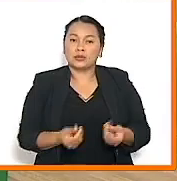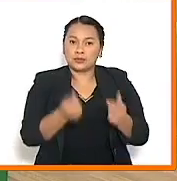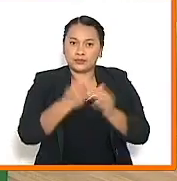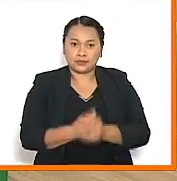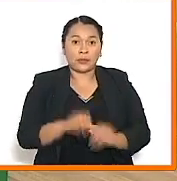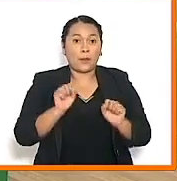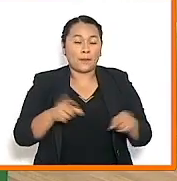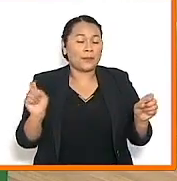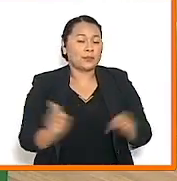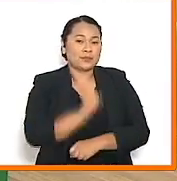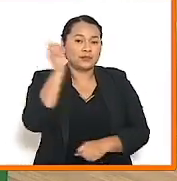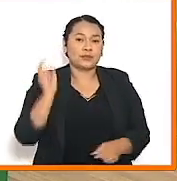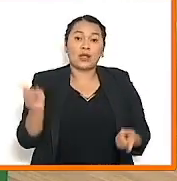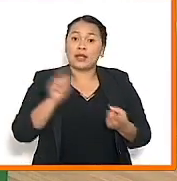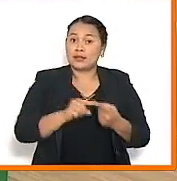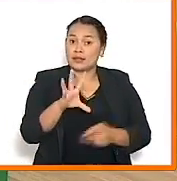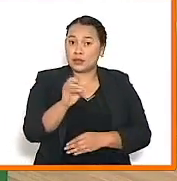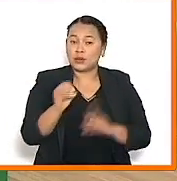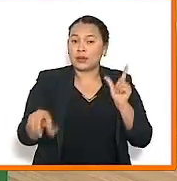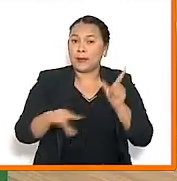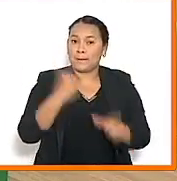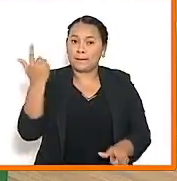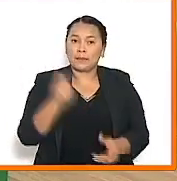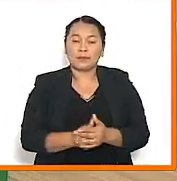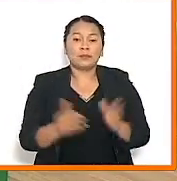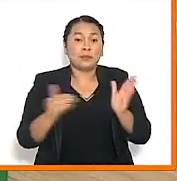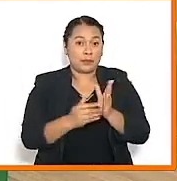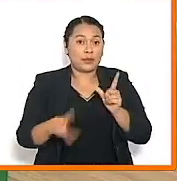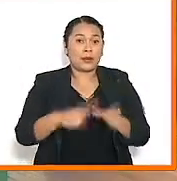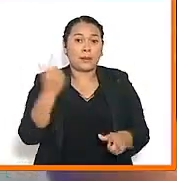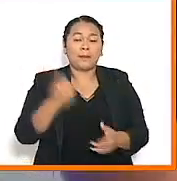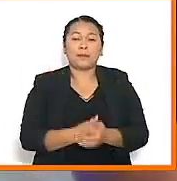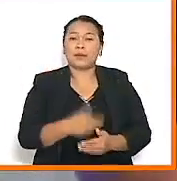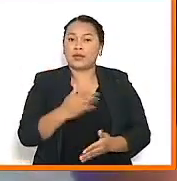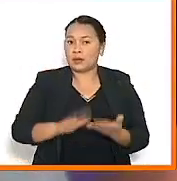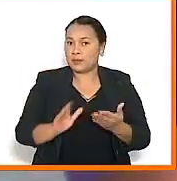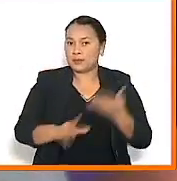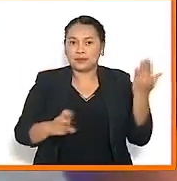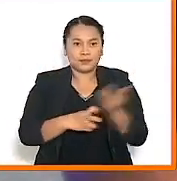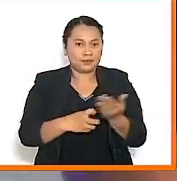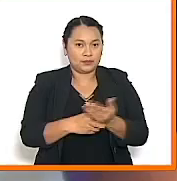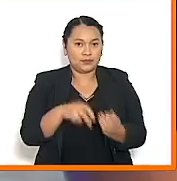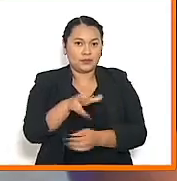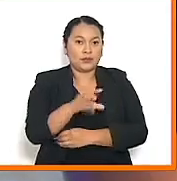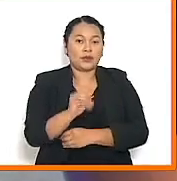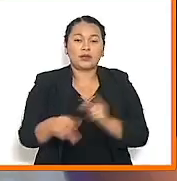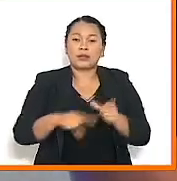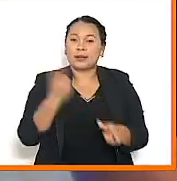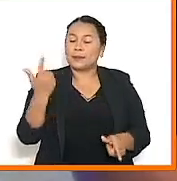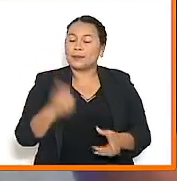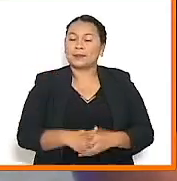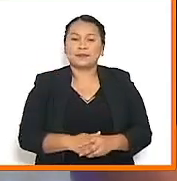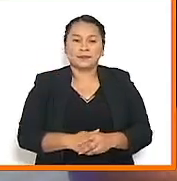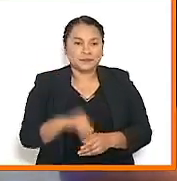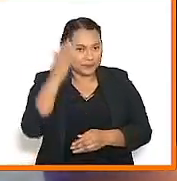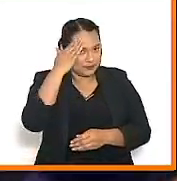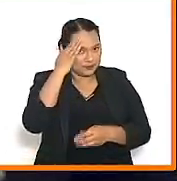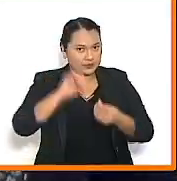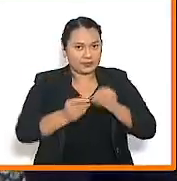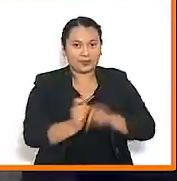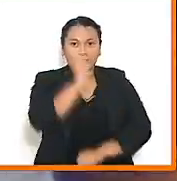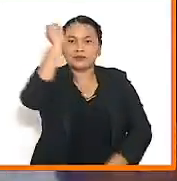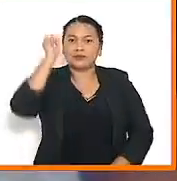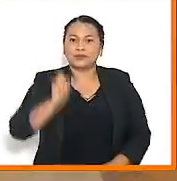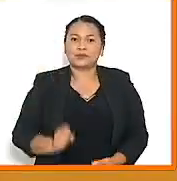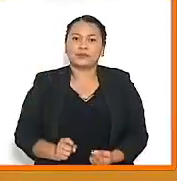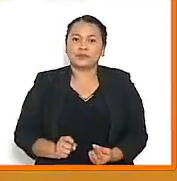50.000 lempiras con una mínima inversión de 30 lempiras en adelante. Tu primer dígito para Diaria es el